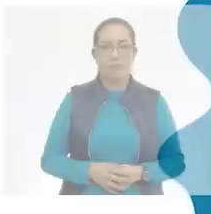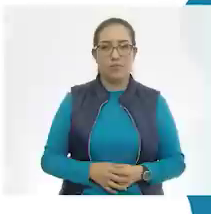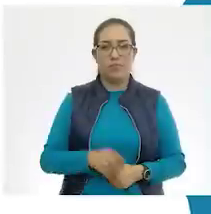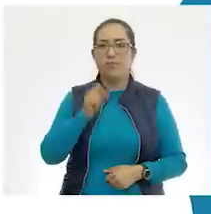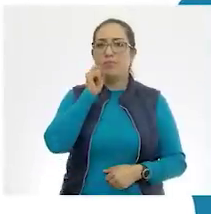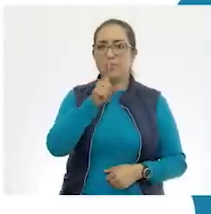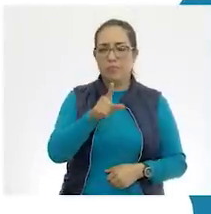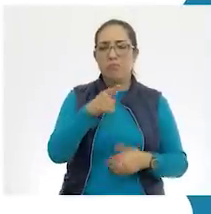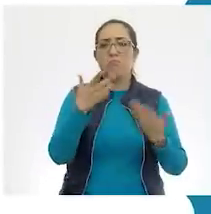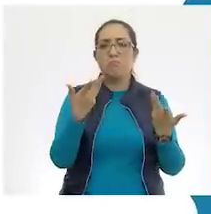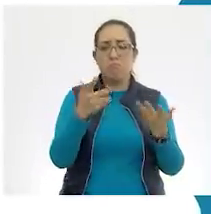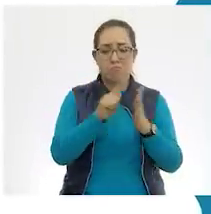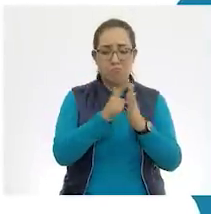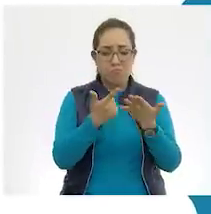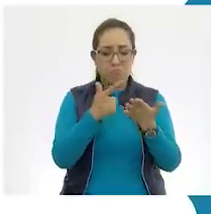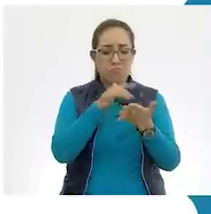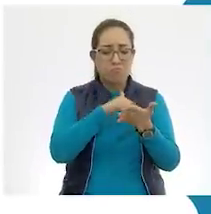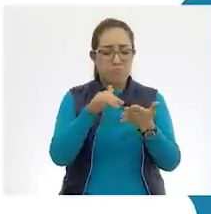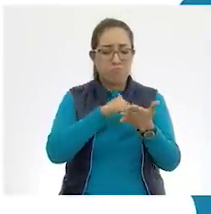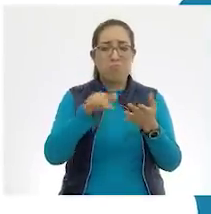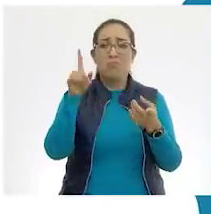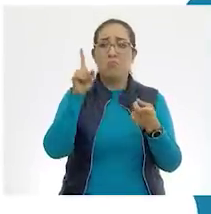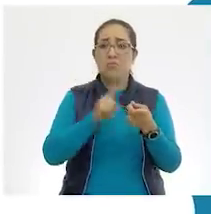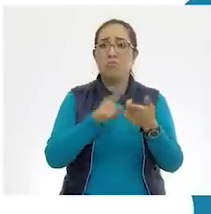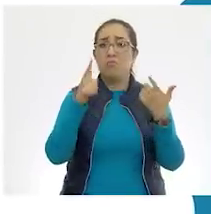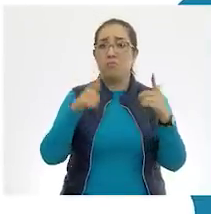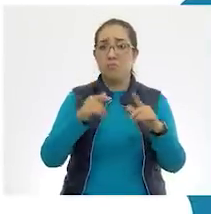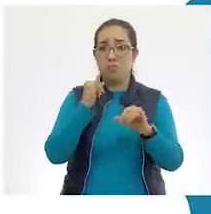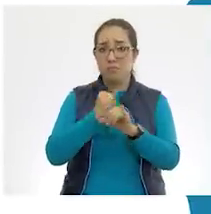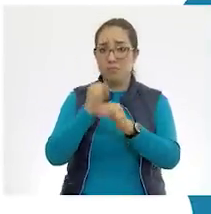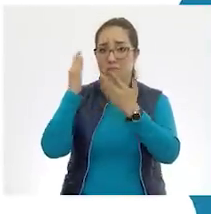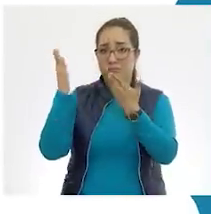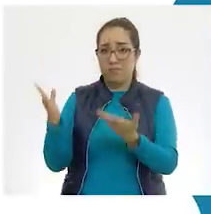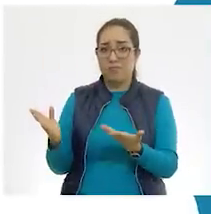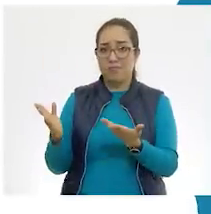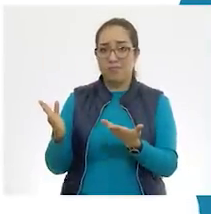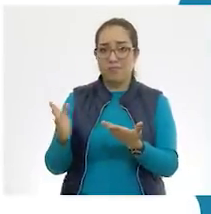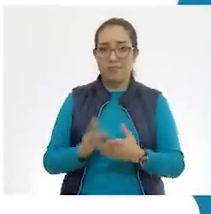También puedes encontrar los libros de texto en la página